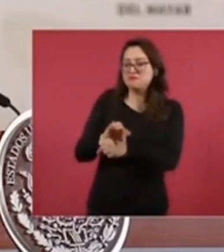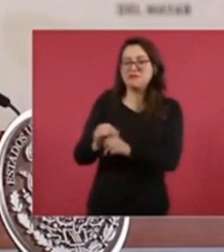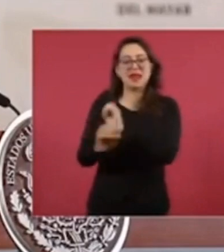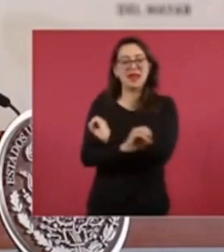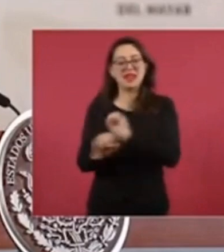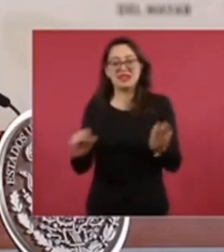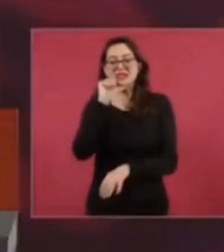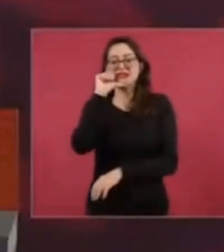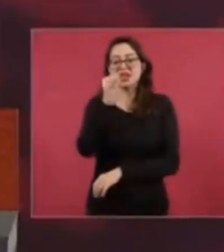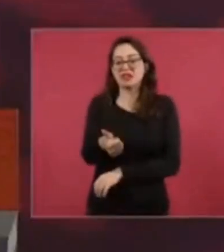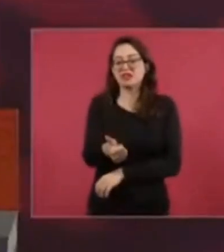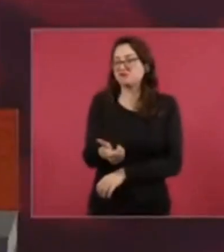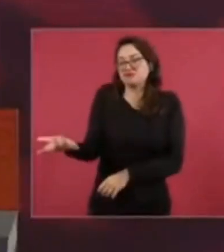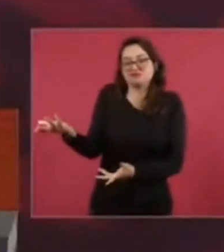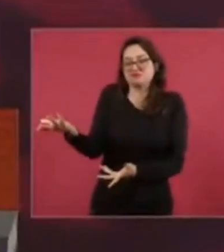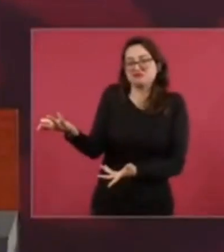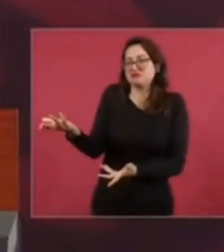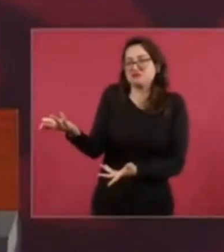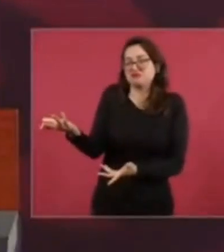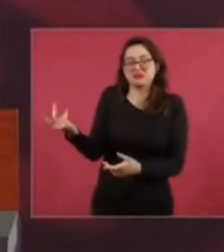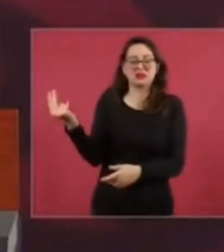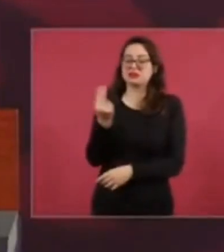Entonces necesita una reforma.